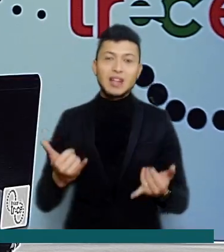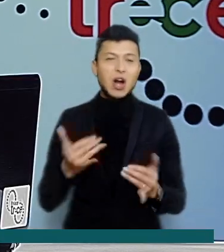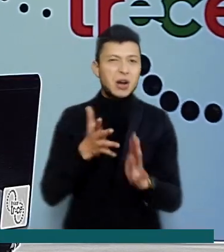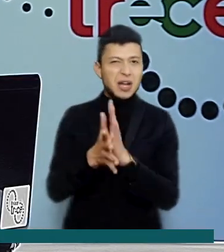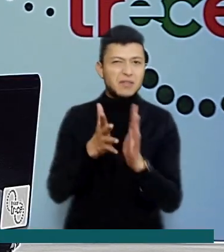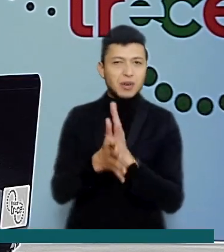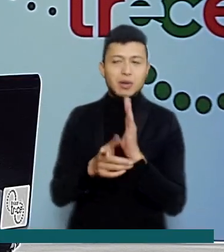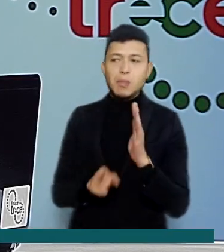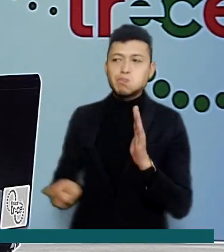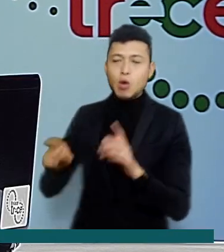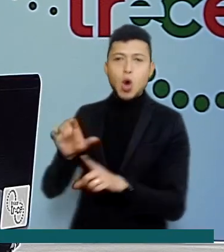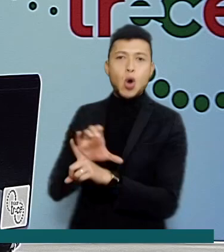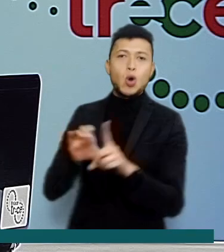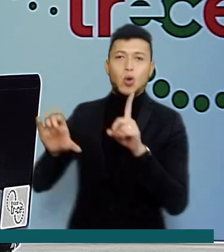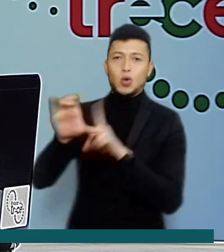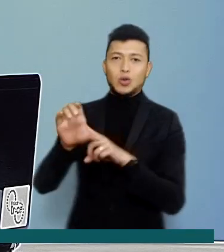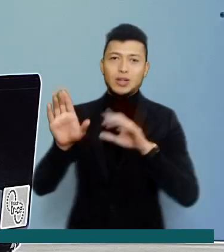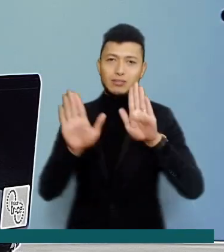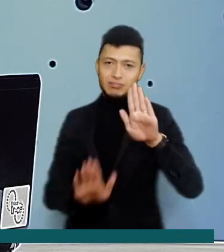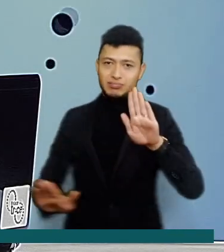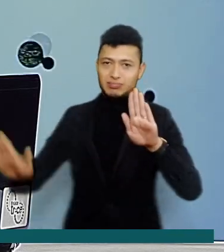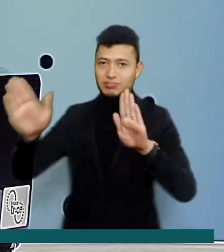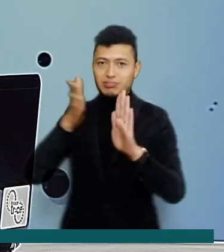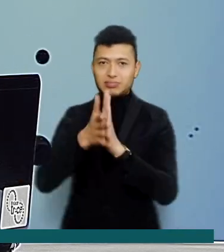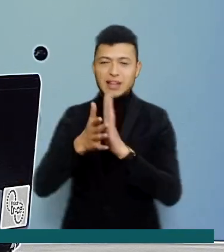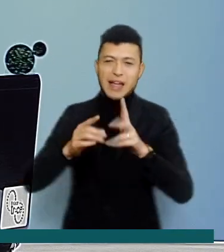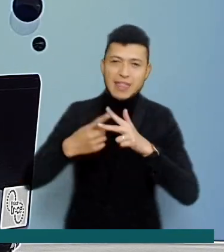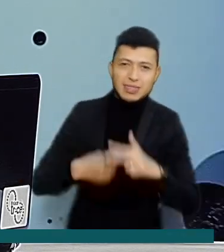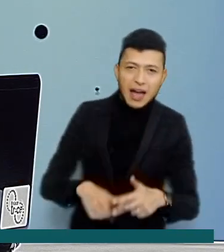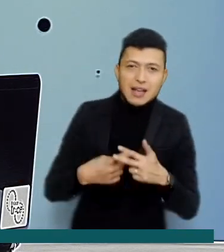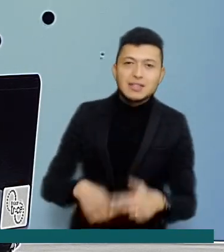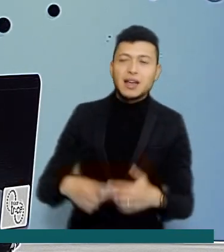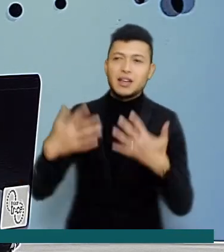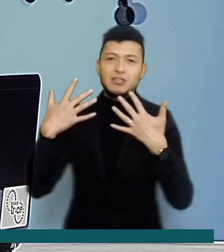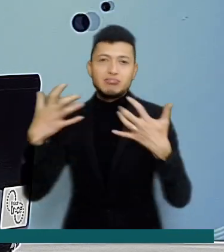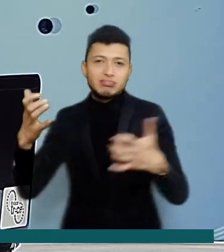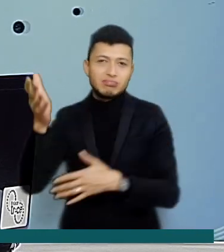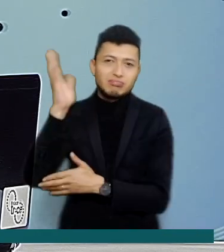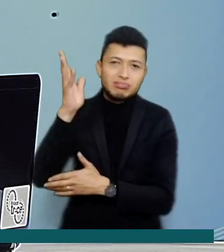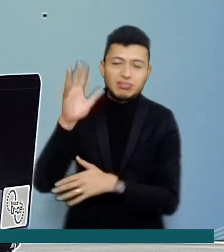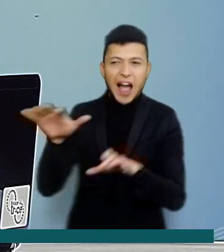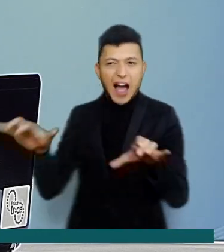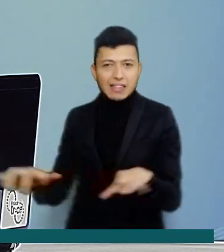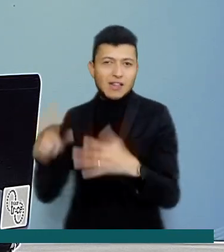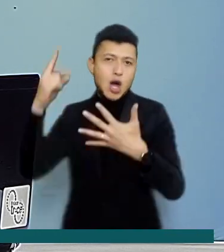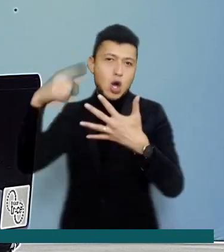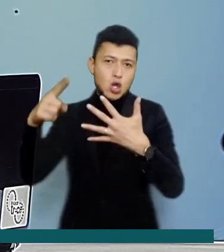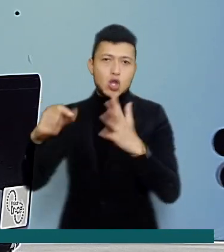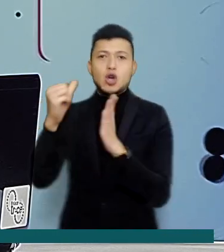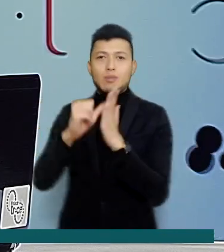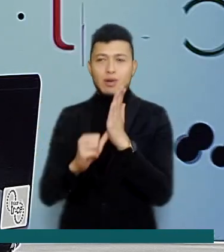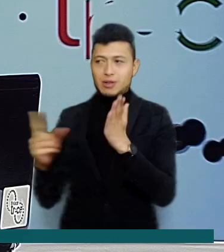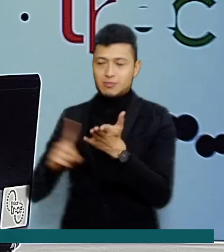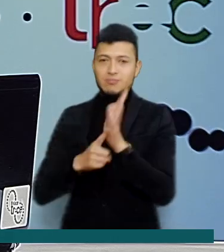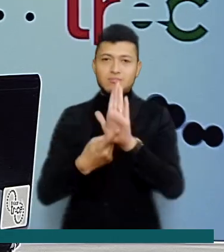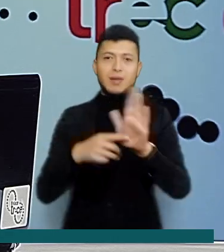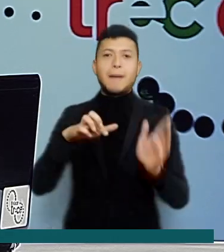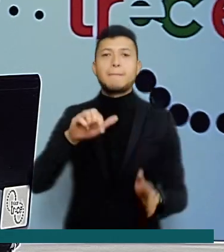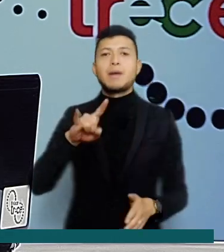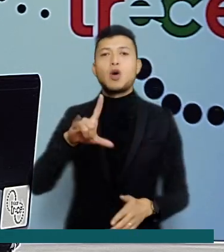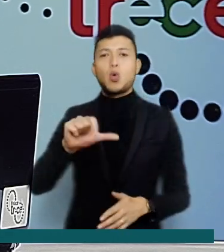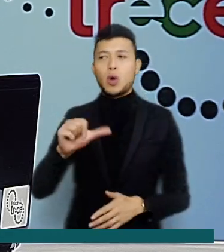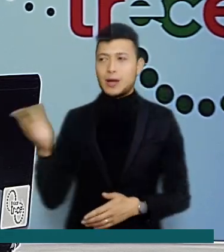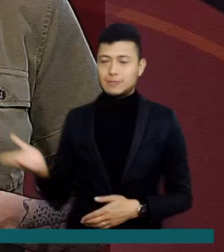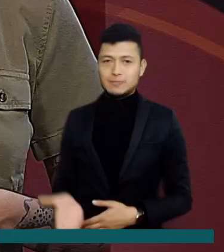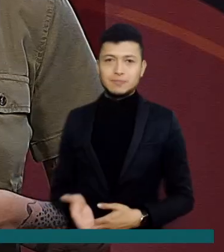Es momento de conocer la información cultural de nuestras regiones. Talleres, exposiciones y otras actividades hacen parte de la agenda que nos trae